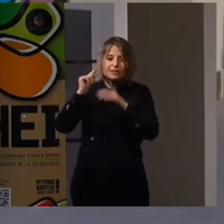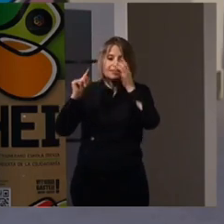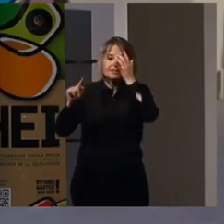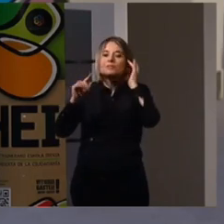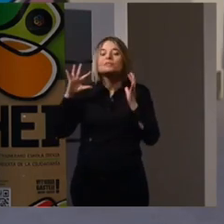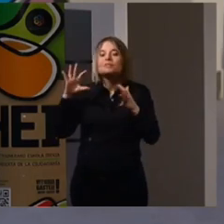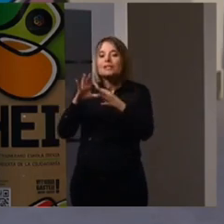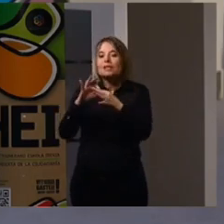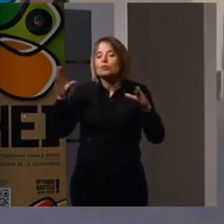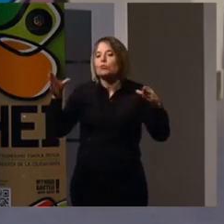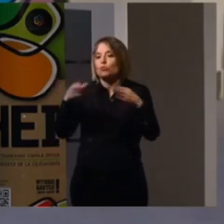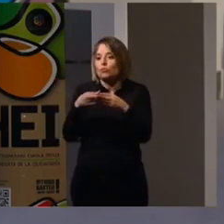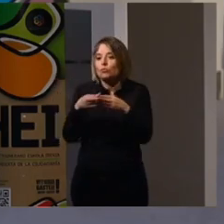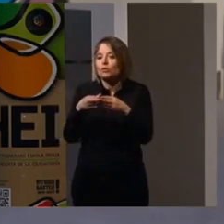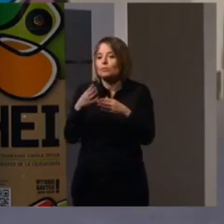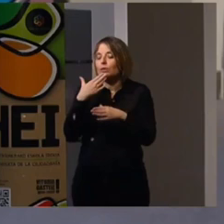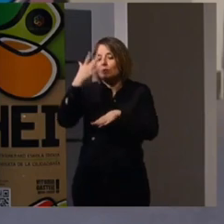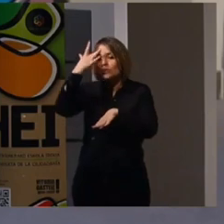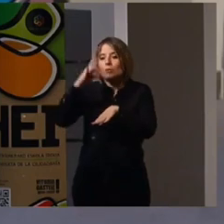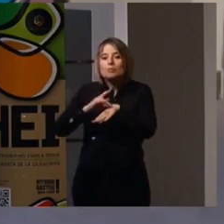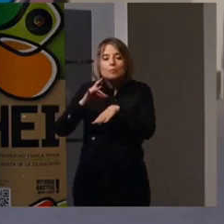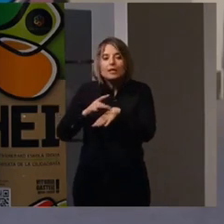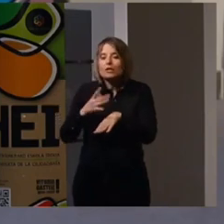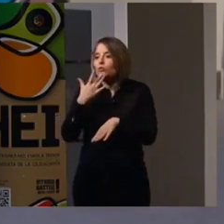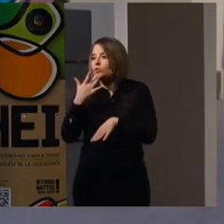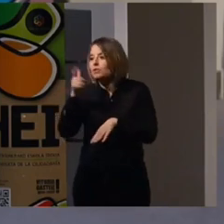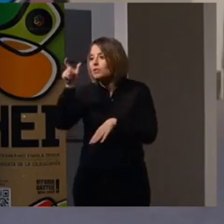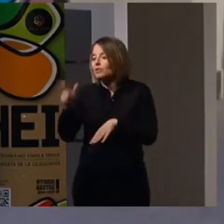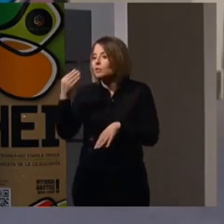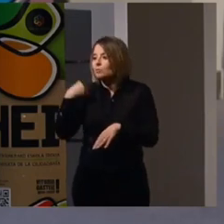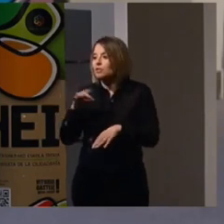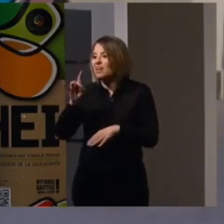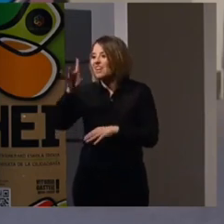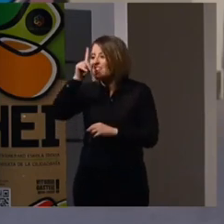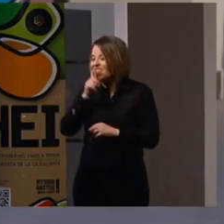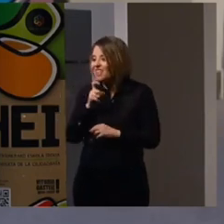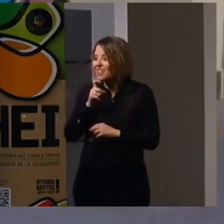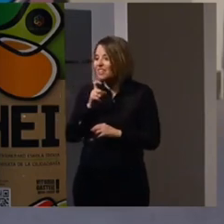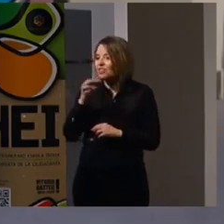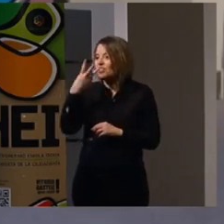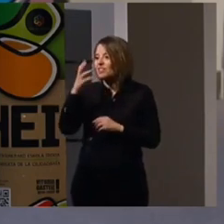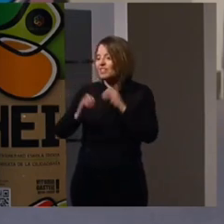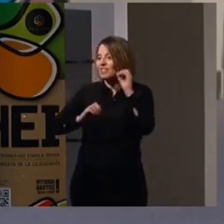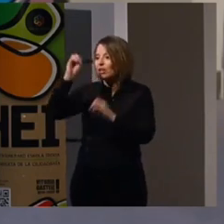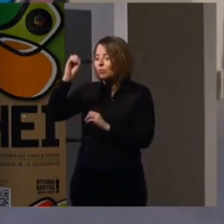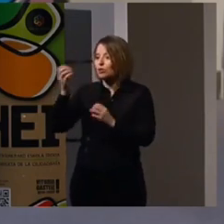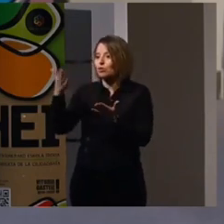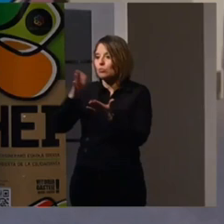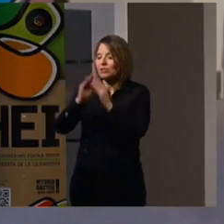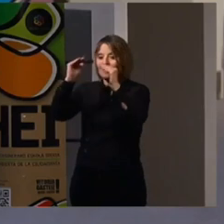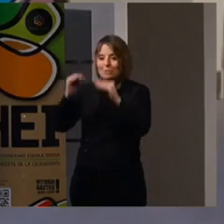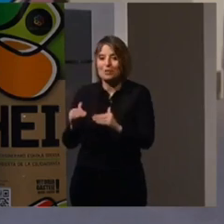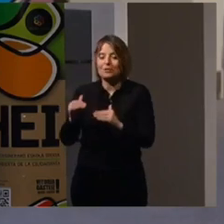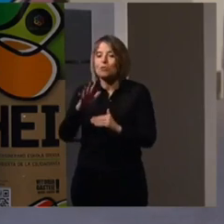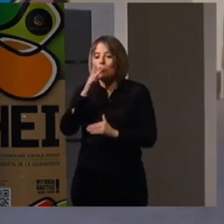tiene la relación con la comunidad, la que un médico, si mantienes a tu misma médica de familia durante 15 años, baja un 30% tu mortalidad,